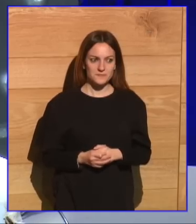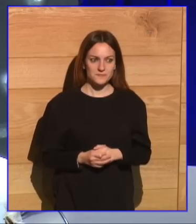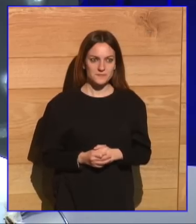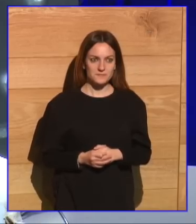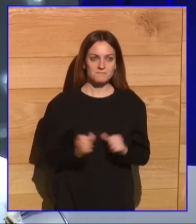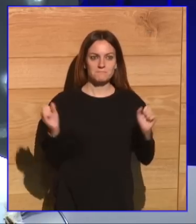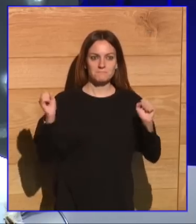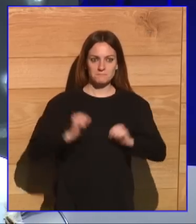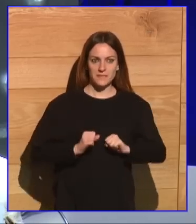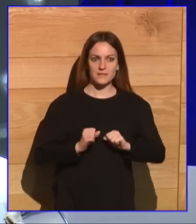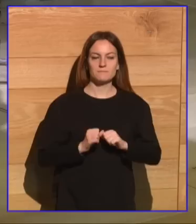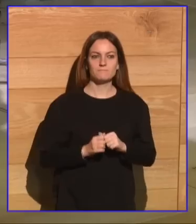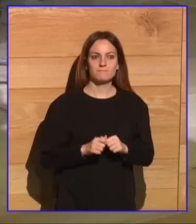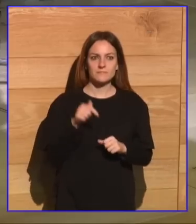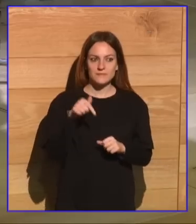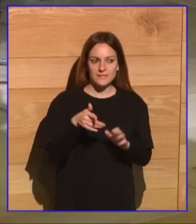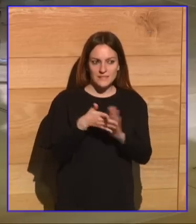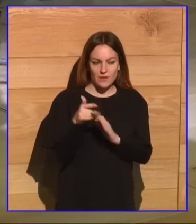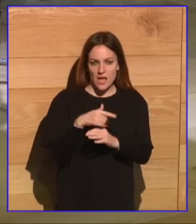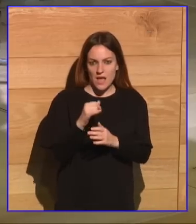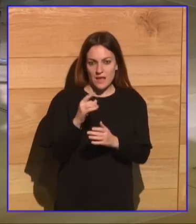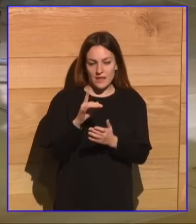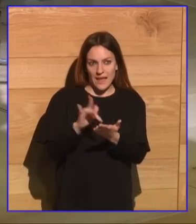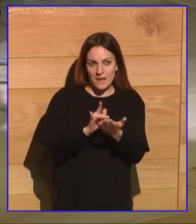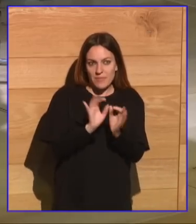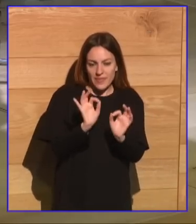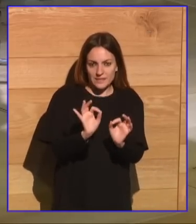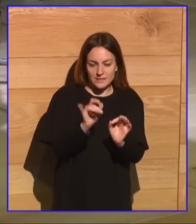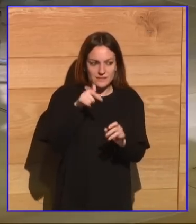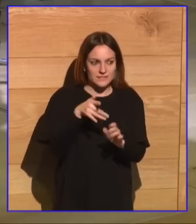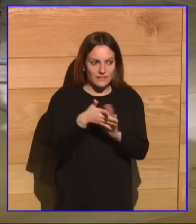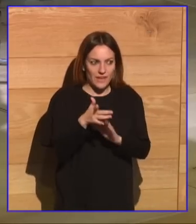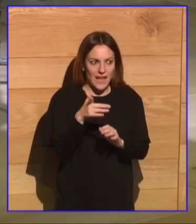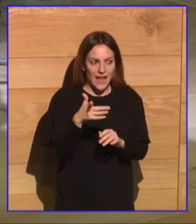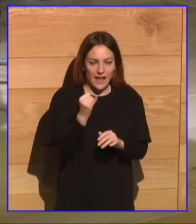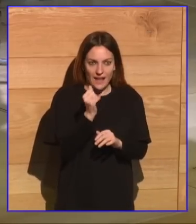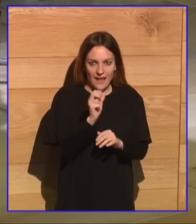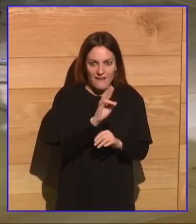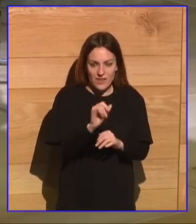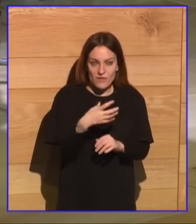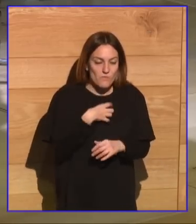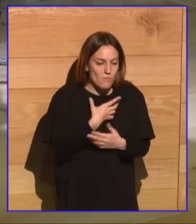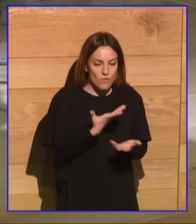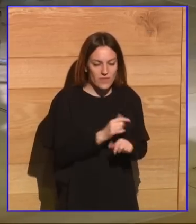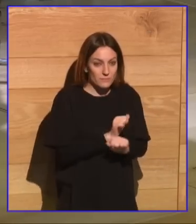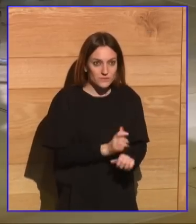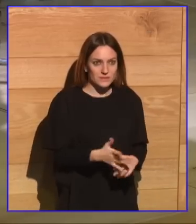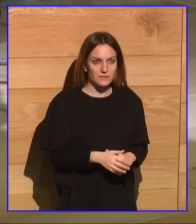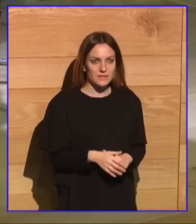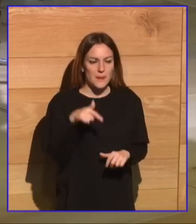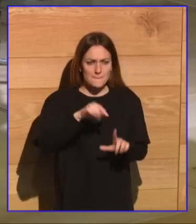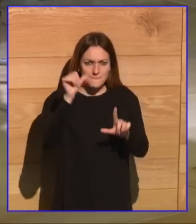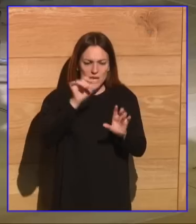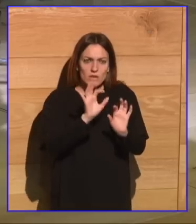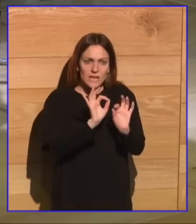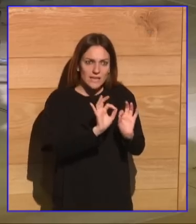Uy, qué Vale, bonito. esto es un Precioso. iPad y es un Es teclado. superior a Javi, no puede. Pero Es que que pensé es que había terminado, caray. que en la película es así. O sea, yo lo he